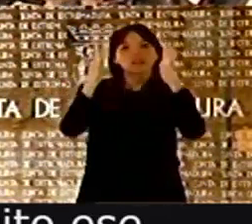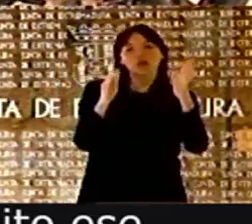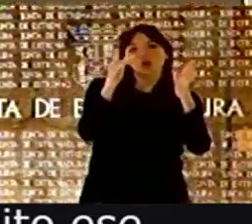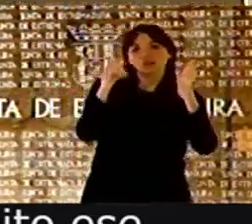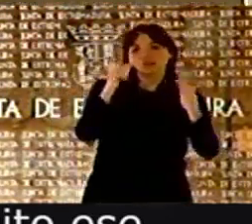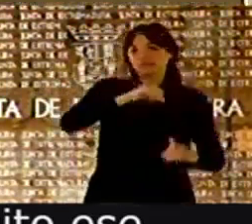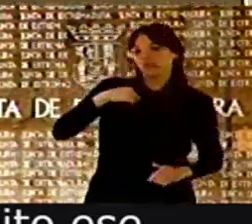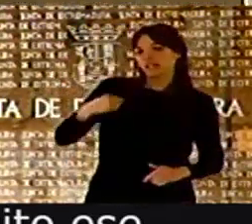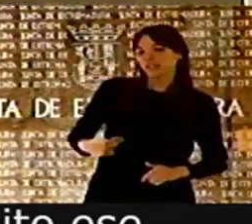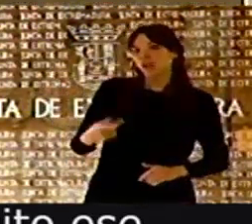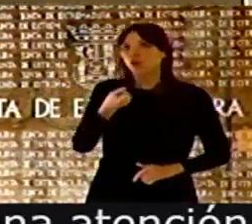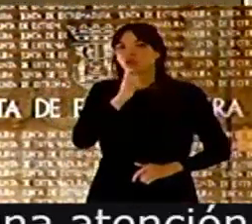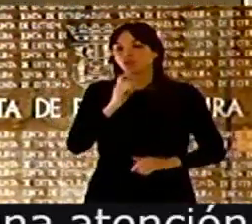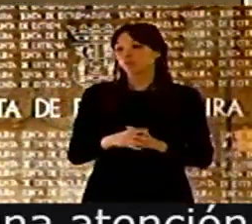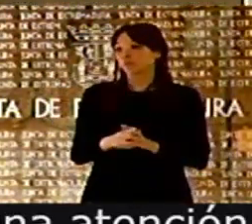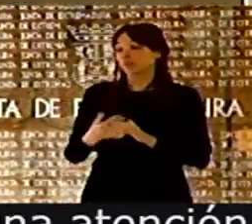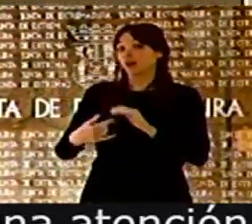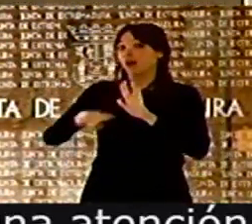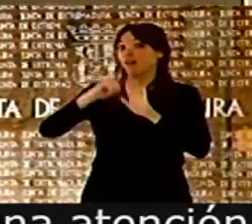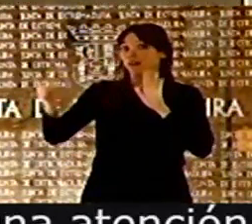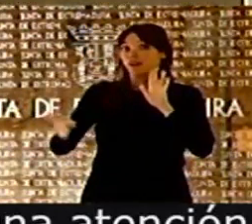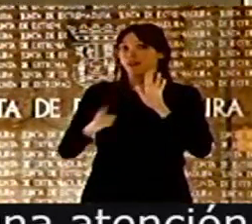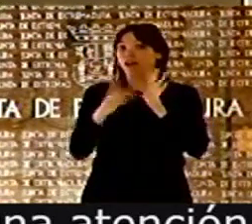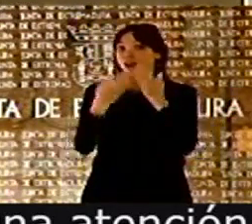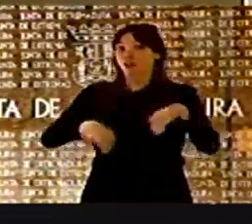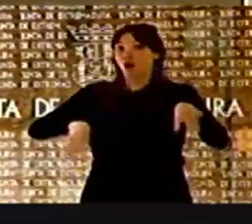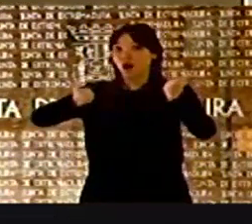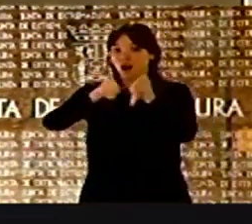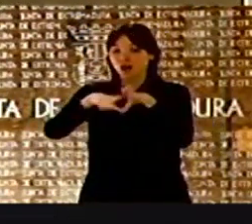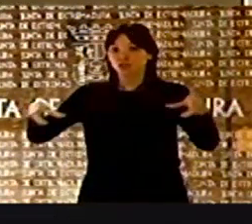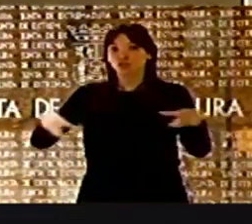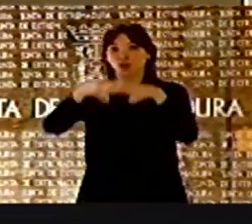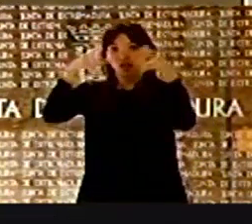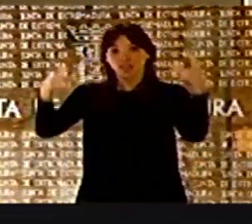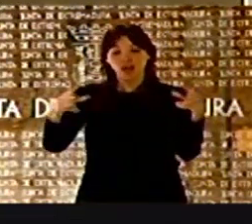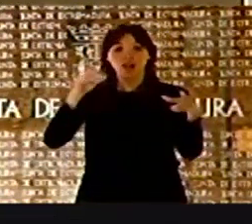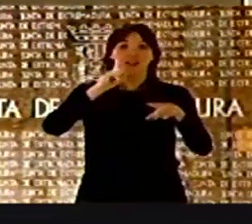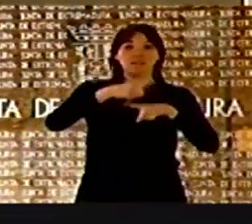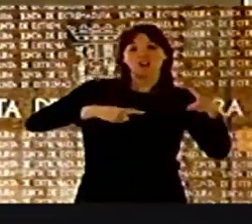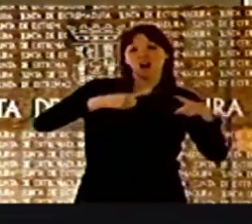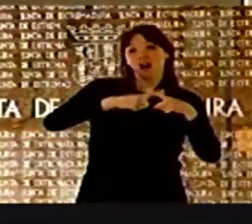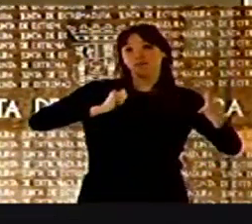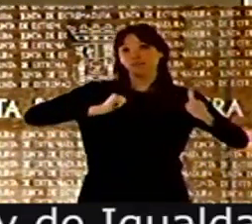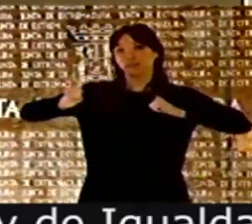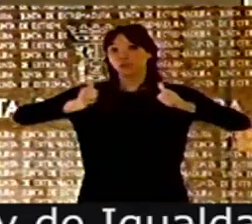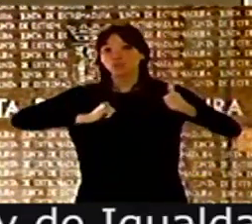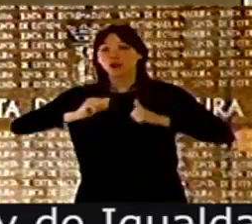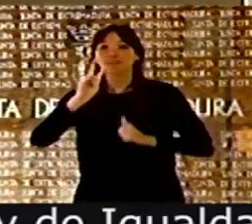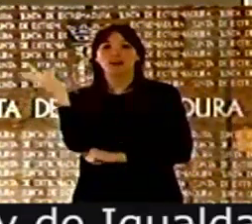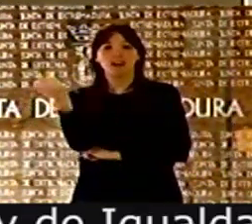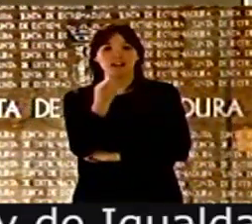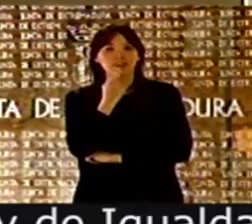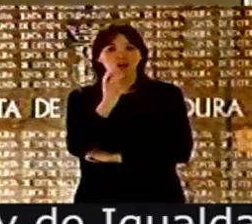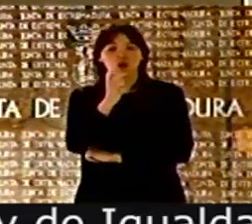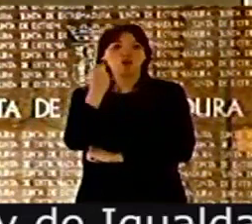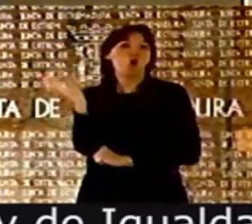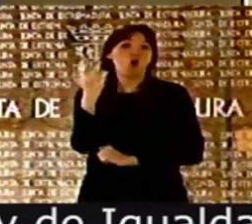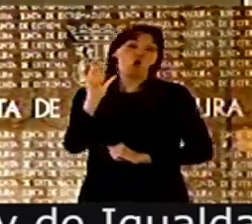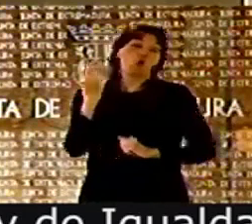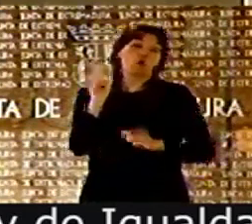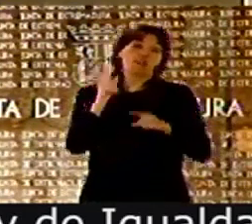En cumplimiento del artículo 10 de la Ley de Igualdad Social de Lesbianas, Gays, Bisexuales, Transexuales, Transgénero e